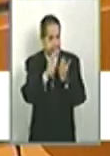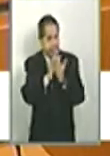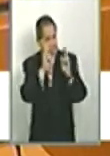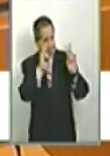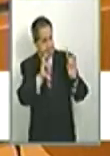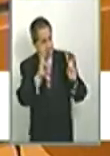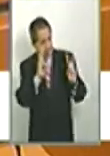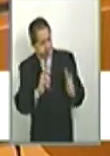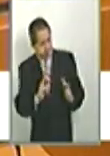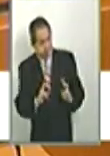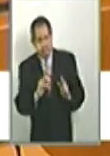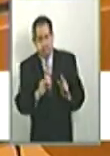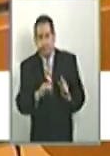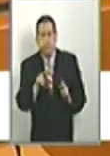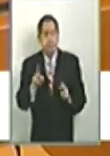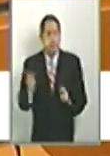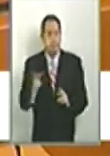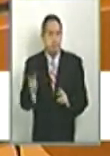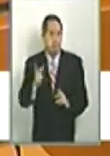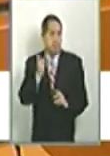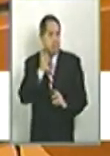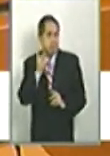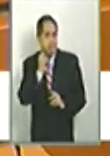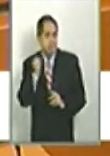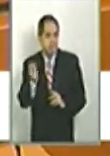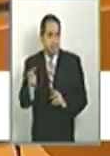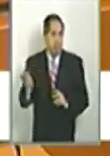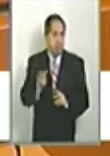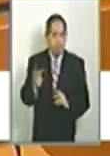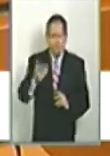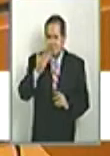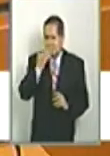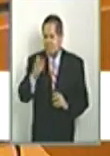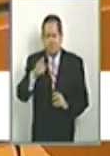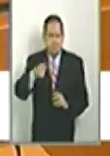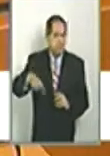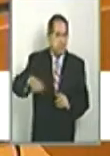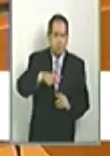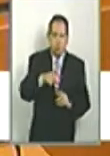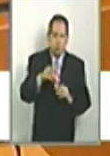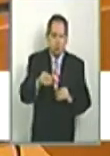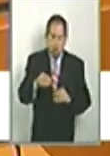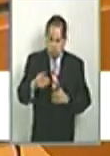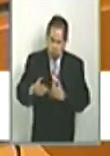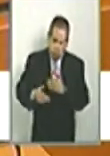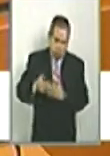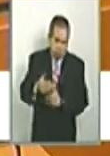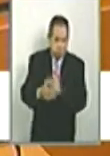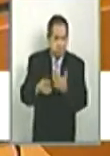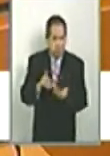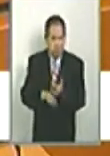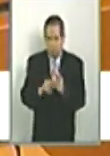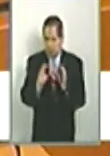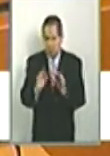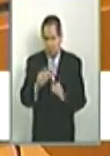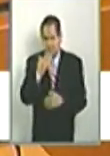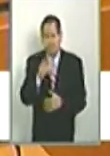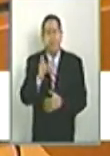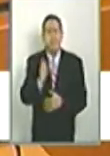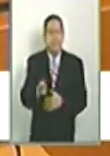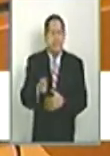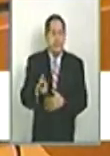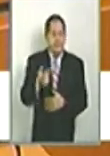legislativa de ambas cámaras, y muchos de los productos finales